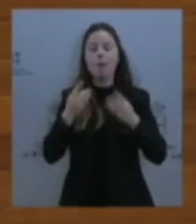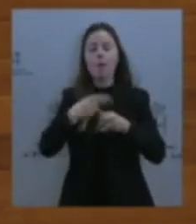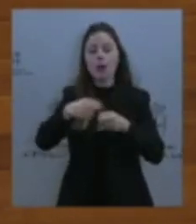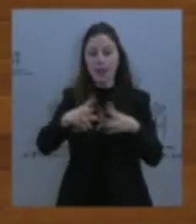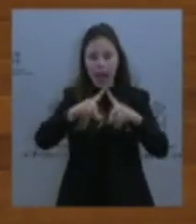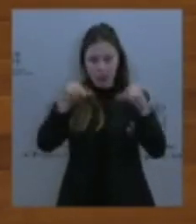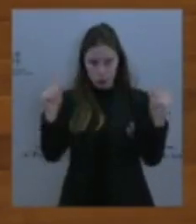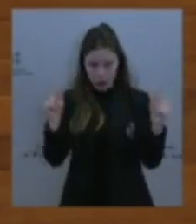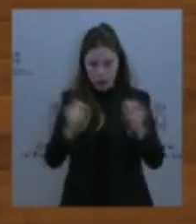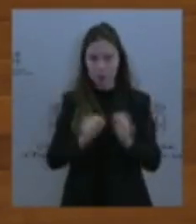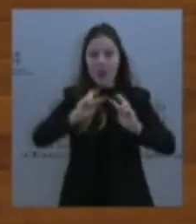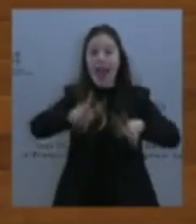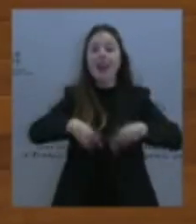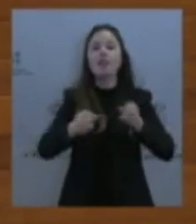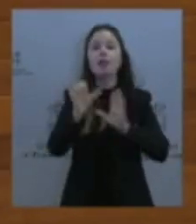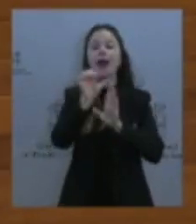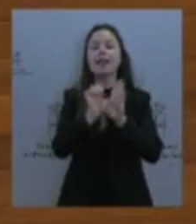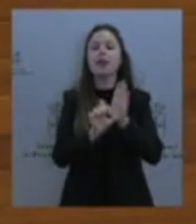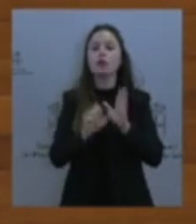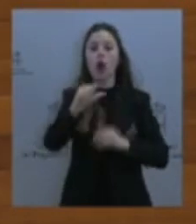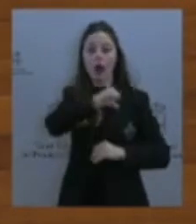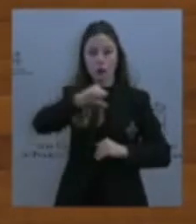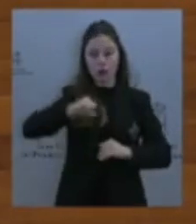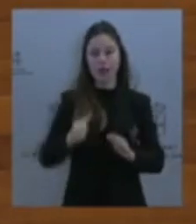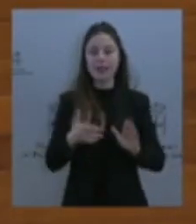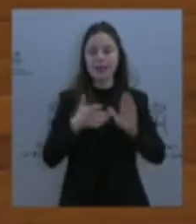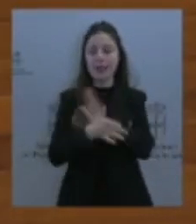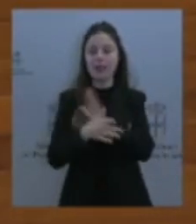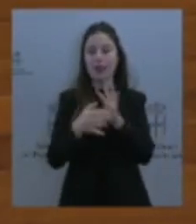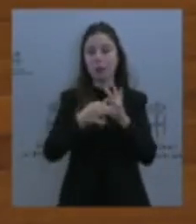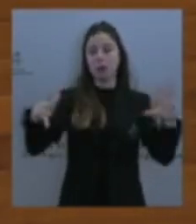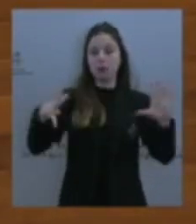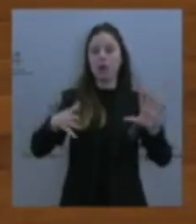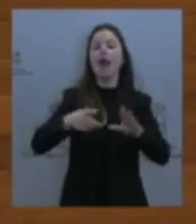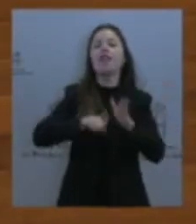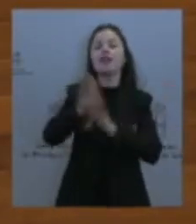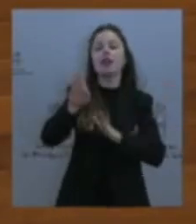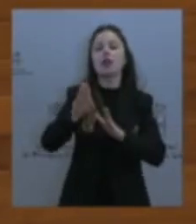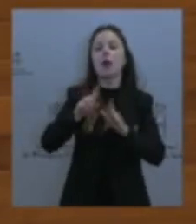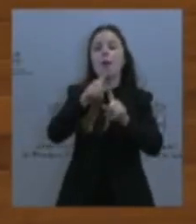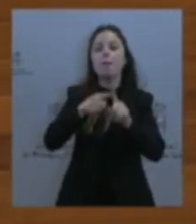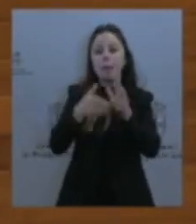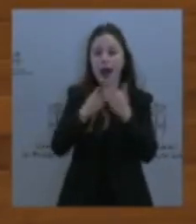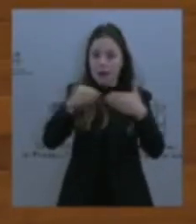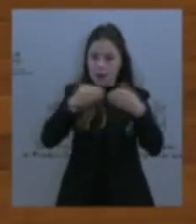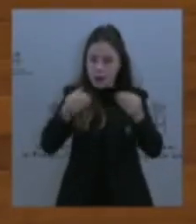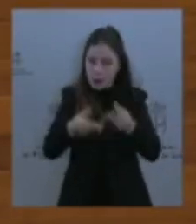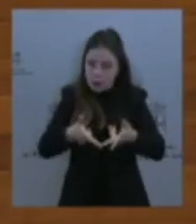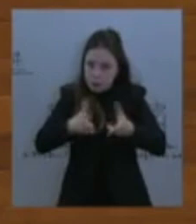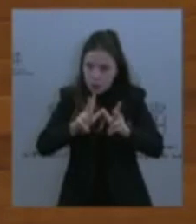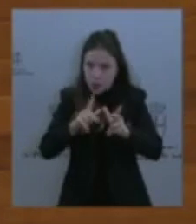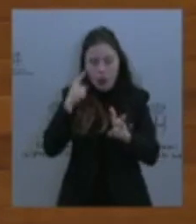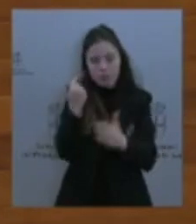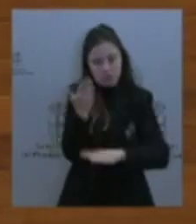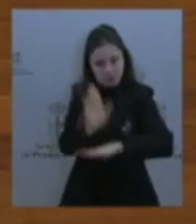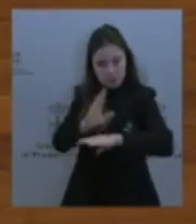Autonomía no habría permanecer allena al desarrollo de mecanismos para la democratización y rendición de cuentas en los organismos dependientes de